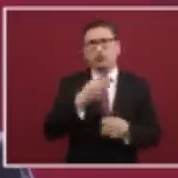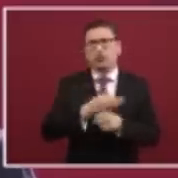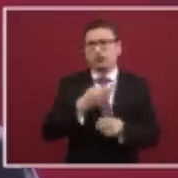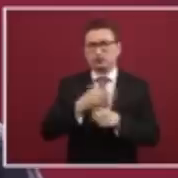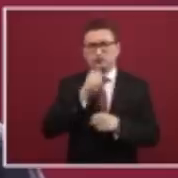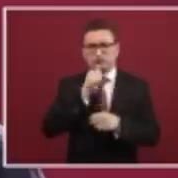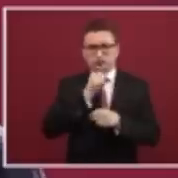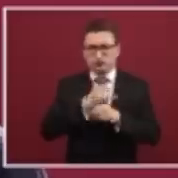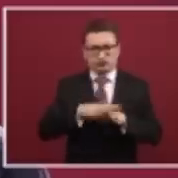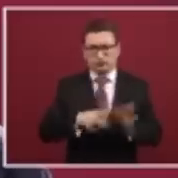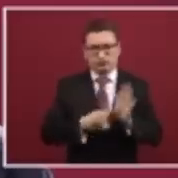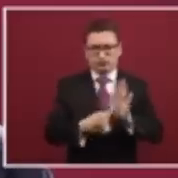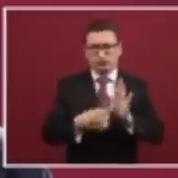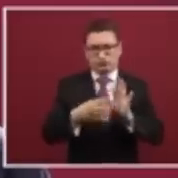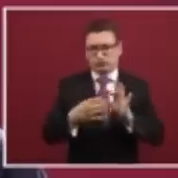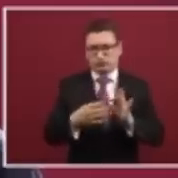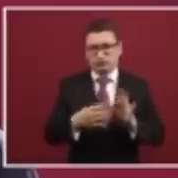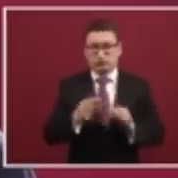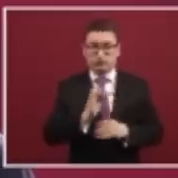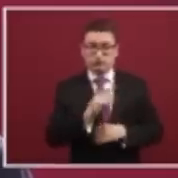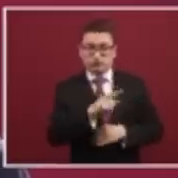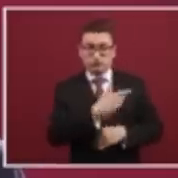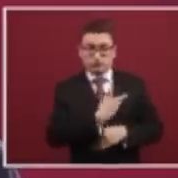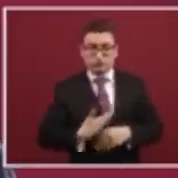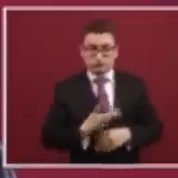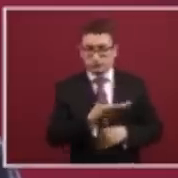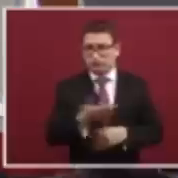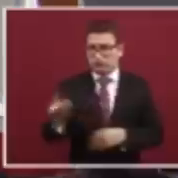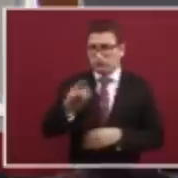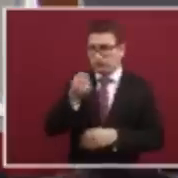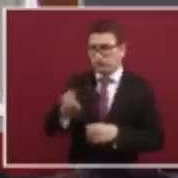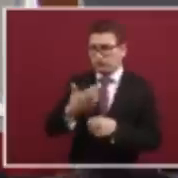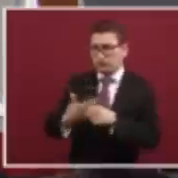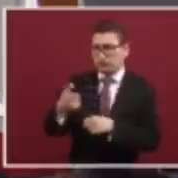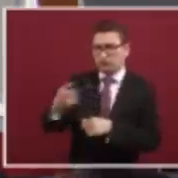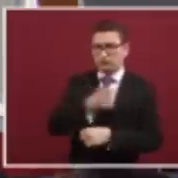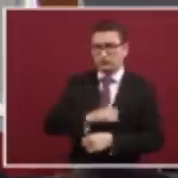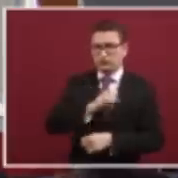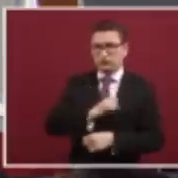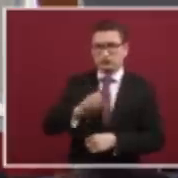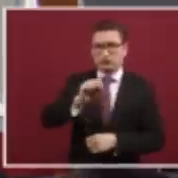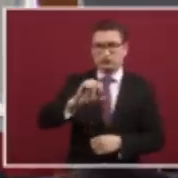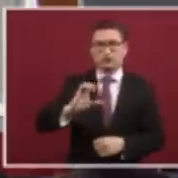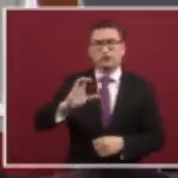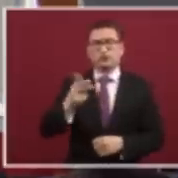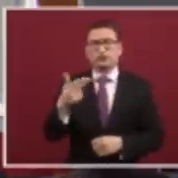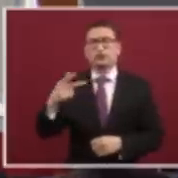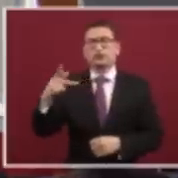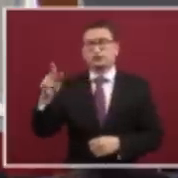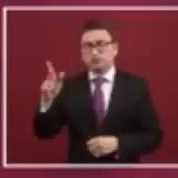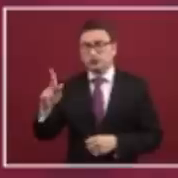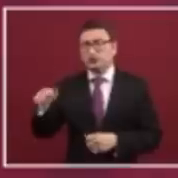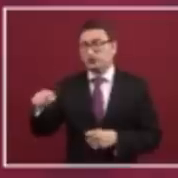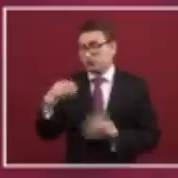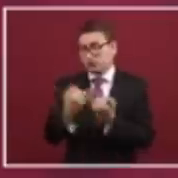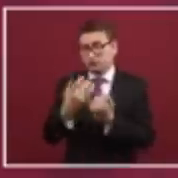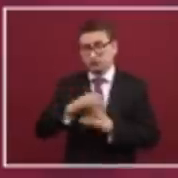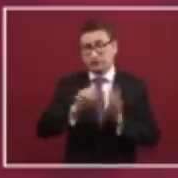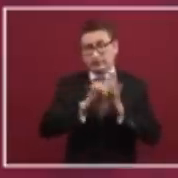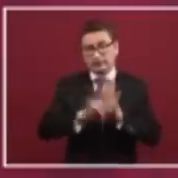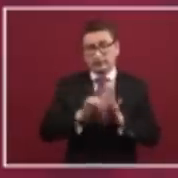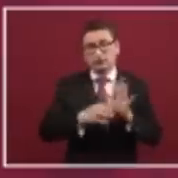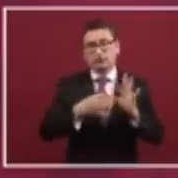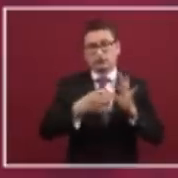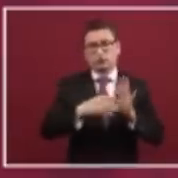información. Si el presidente lo considera pertinente, el secretario de Salud, el secretario de Hacienda, quizás será pertinente dar ejemplos específicos una vez